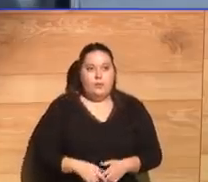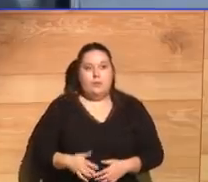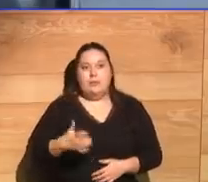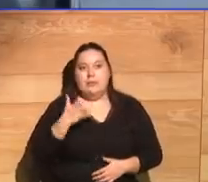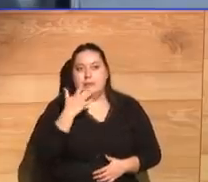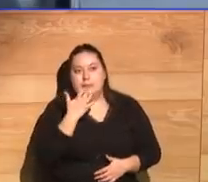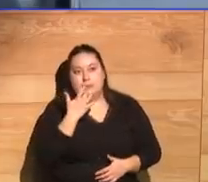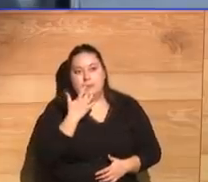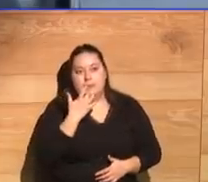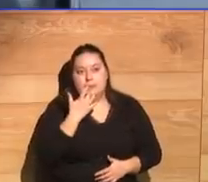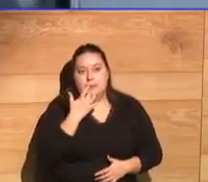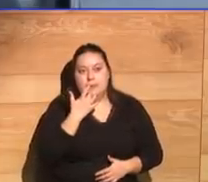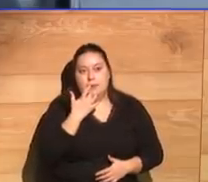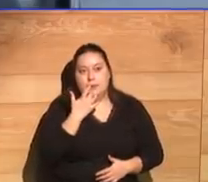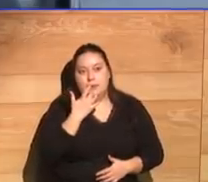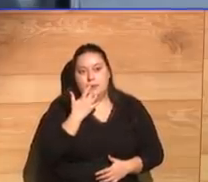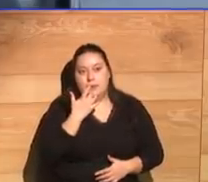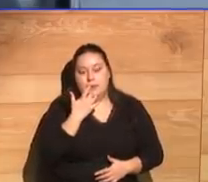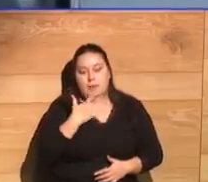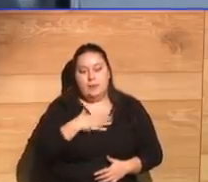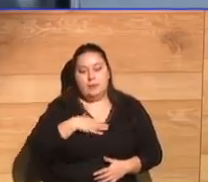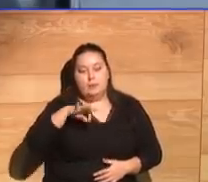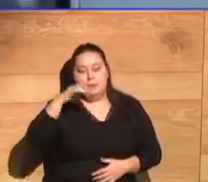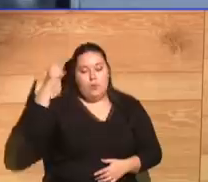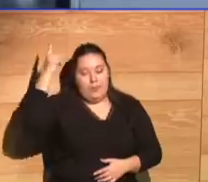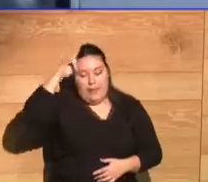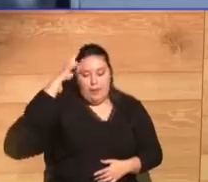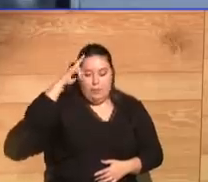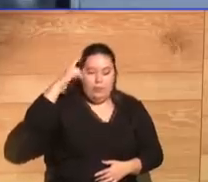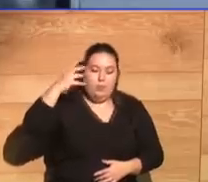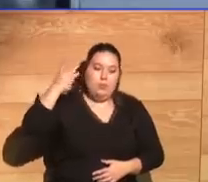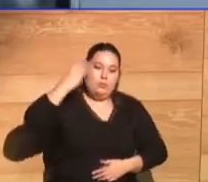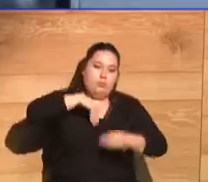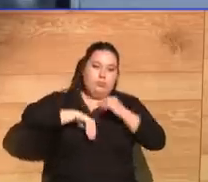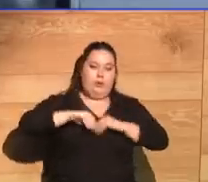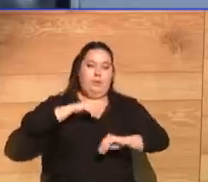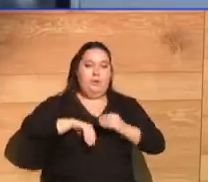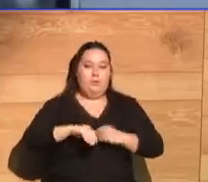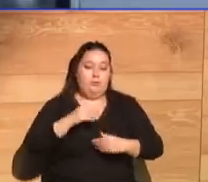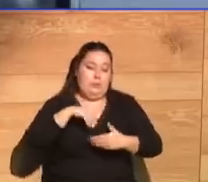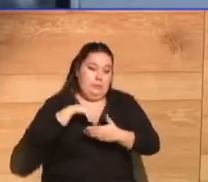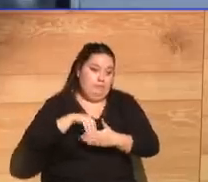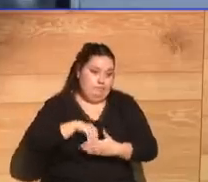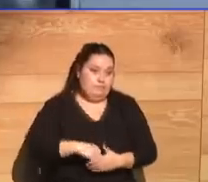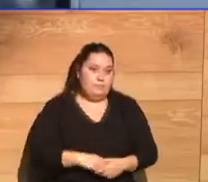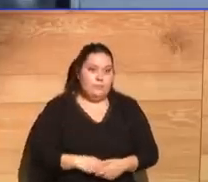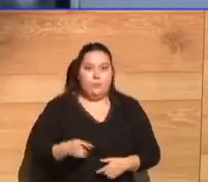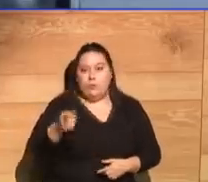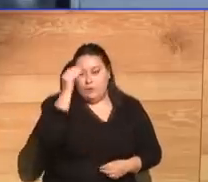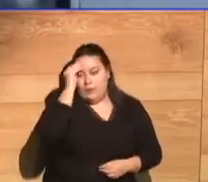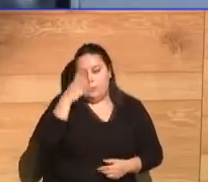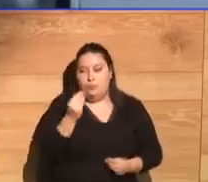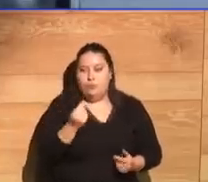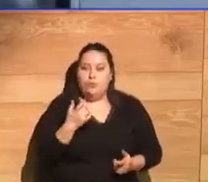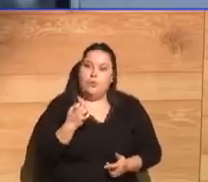la posee Pazuzu o 12.000 diablos, pues me lo creo todo. Pero tú te puedes creer muchas cosas, que ande no sé cómo,